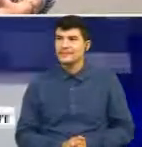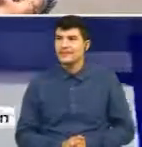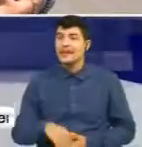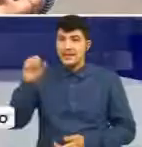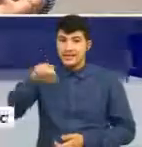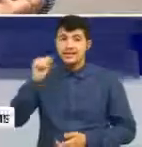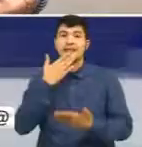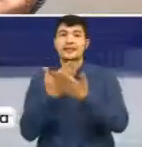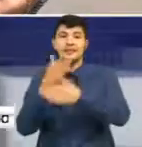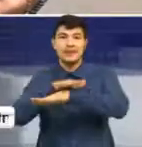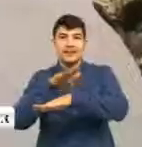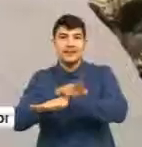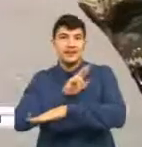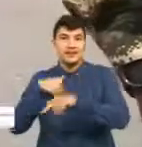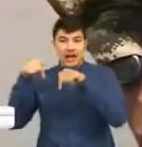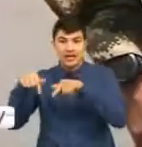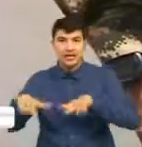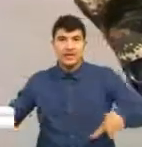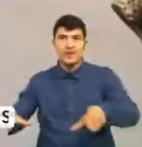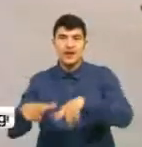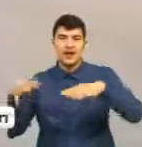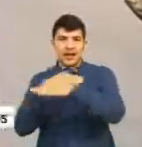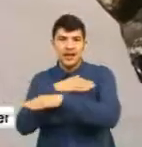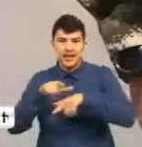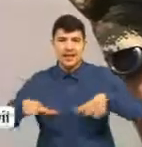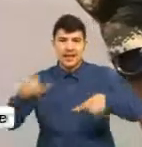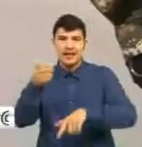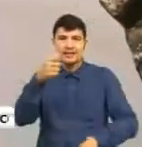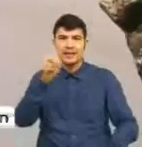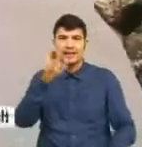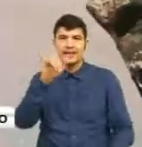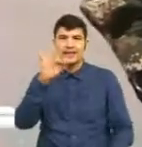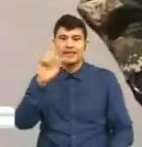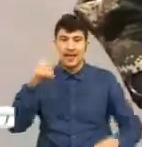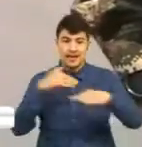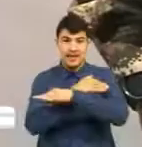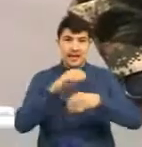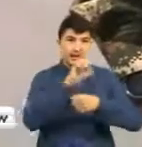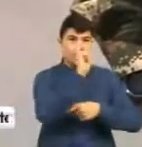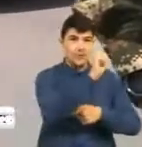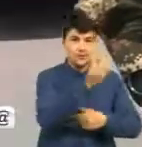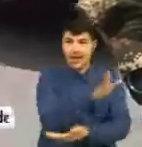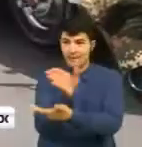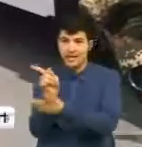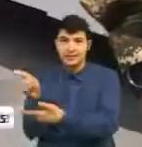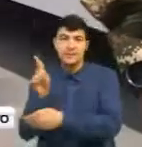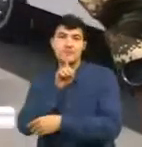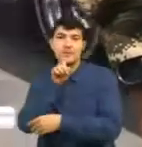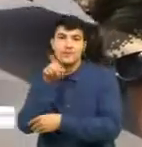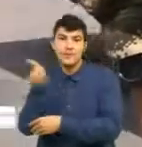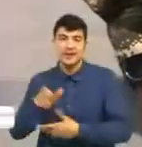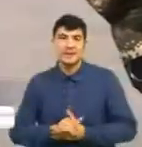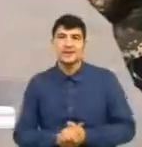Así es, muy buenas tardes, pues nos encontramos en estos momentos sobre el sector de La Garita, la vía que comunica la ciudad de Cúcuta con Bucaramanga y el centro del